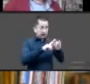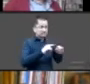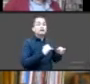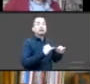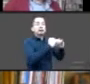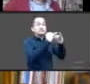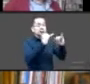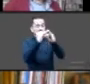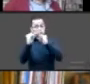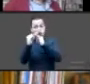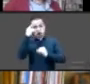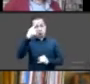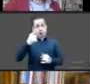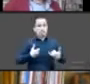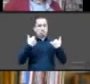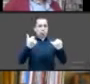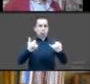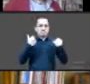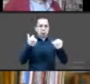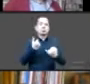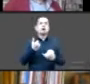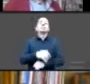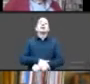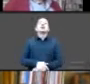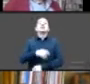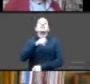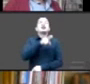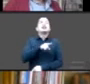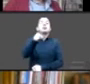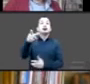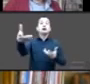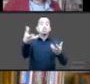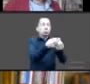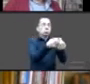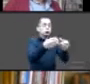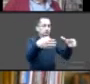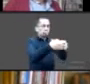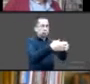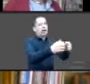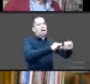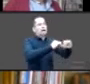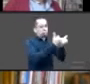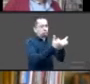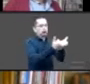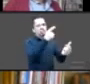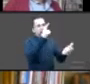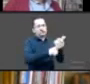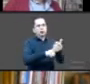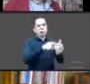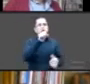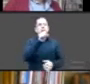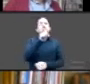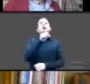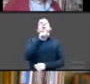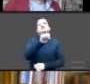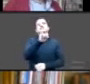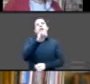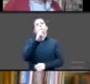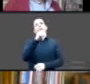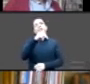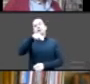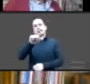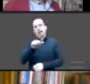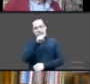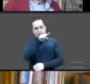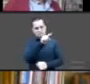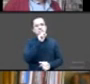desarrollo RIEM además de ser integrante de sociedad civil en el CIPINA que es uno de los coorganizadores de este